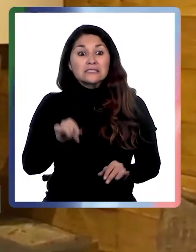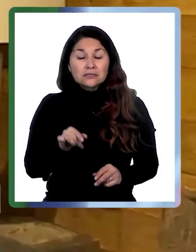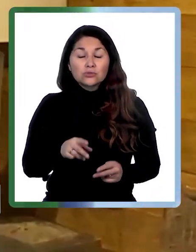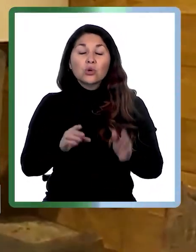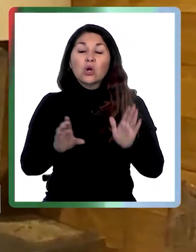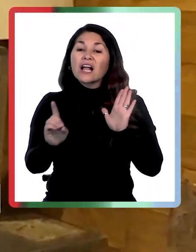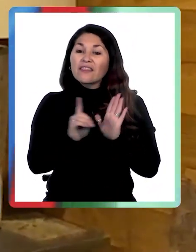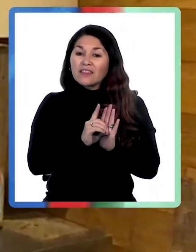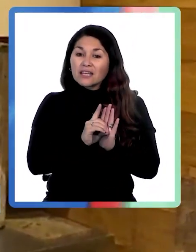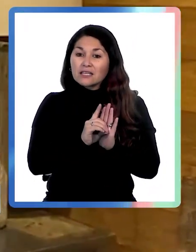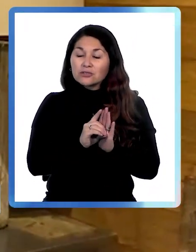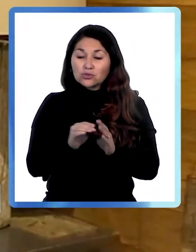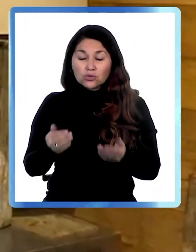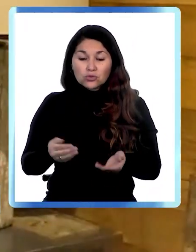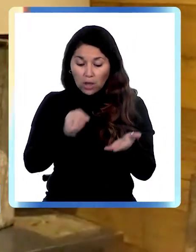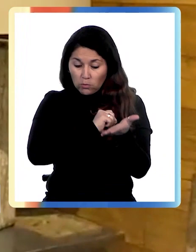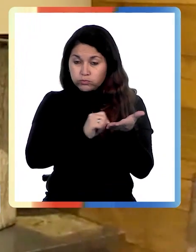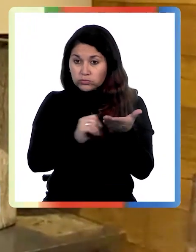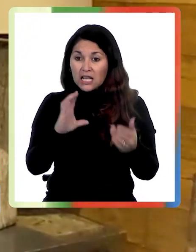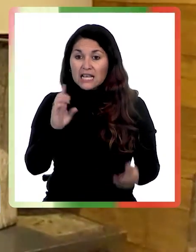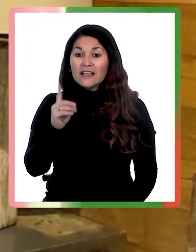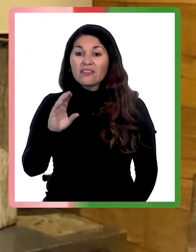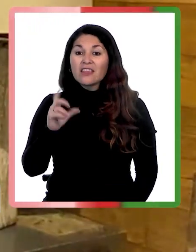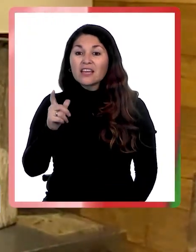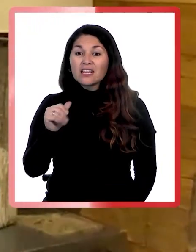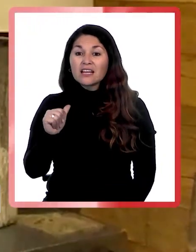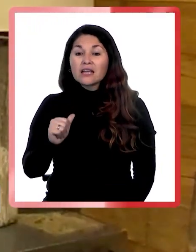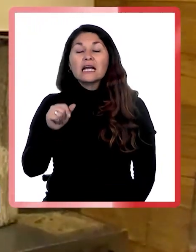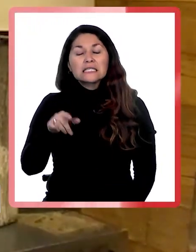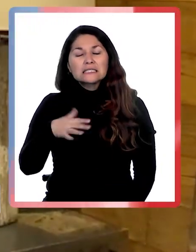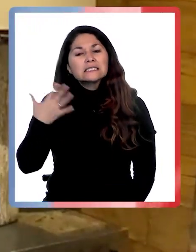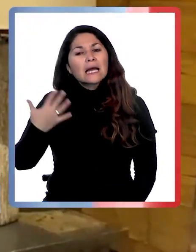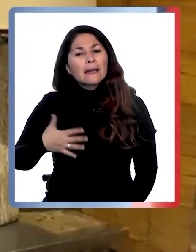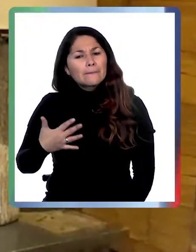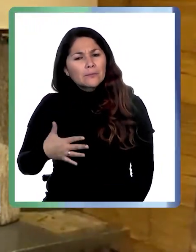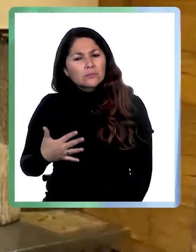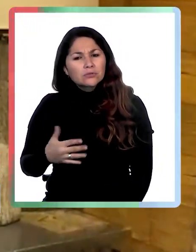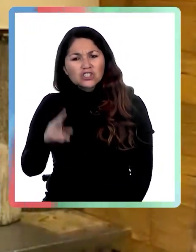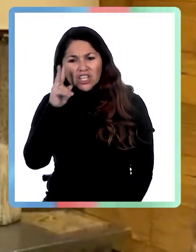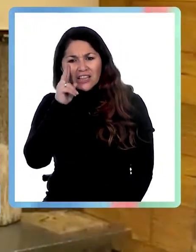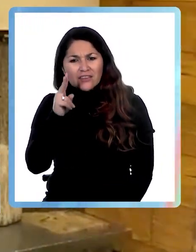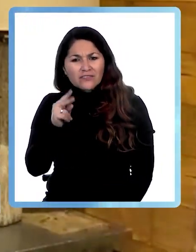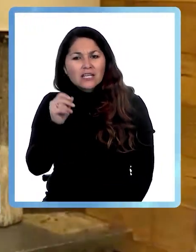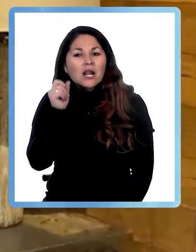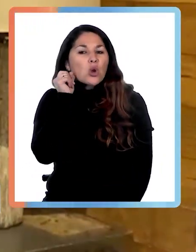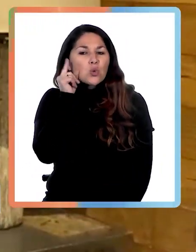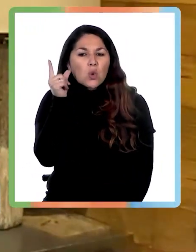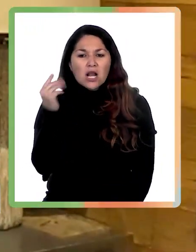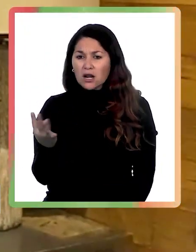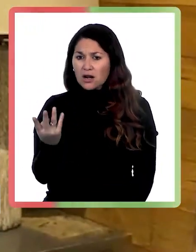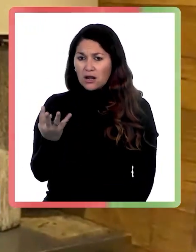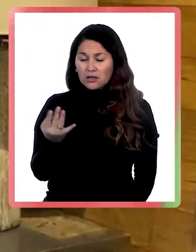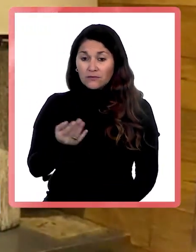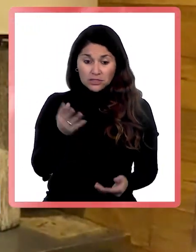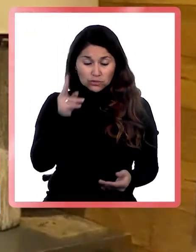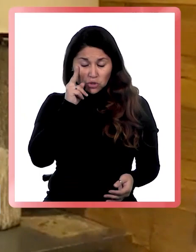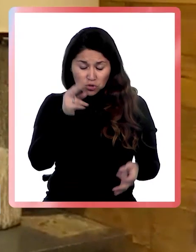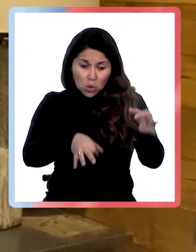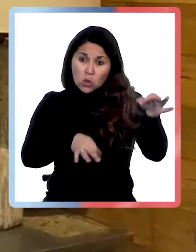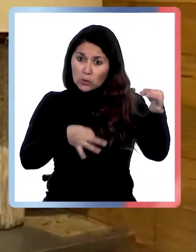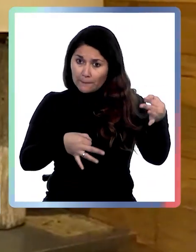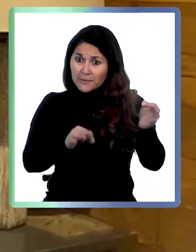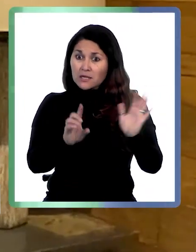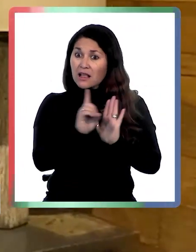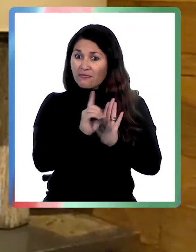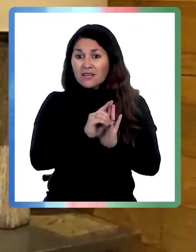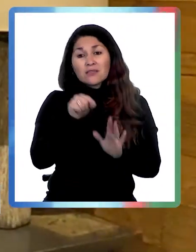Este es un decreto emanado por la dga y ahí yo creo que es super importante revisar los indicadores que considera la dga para hacer